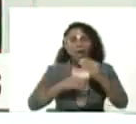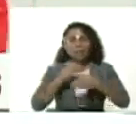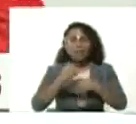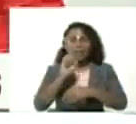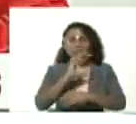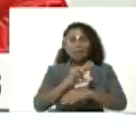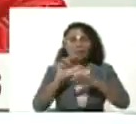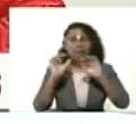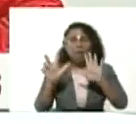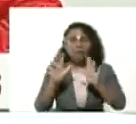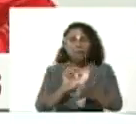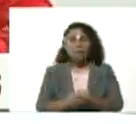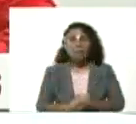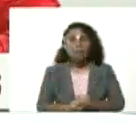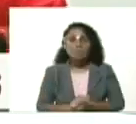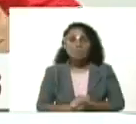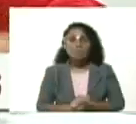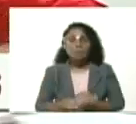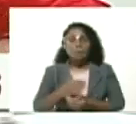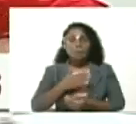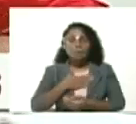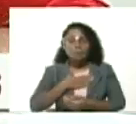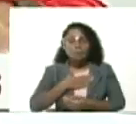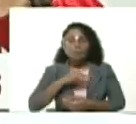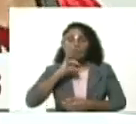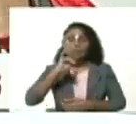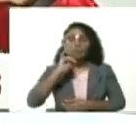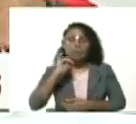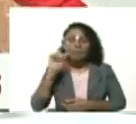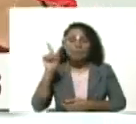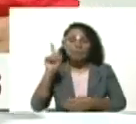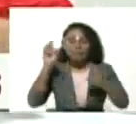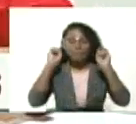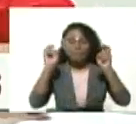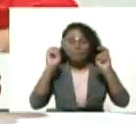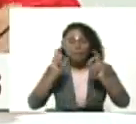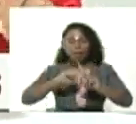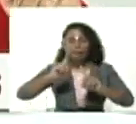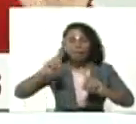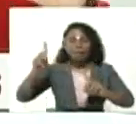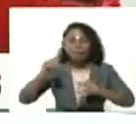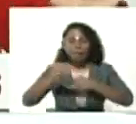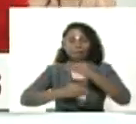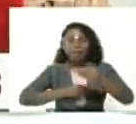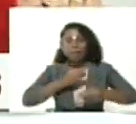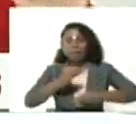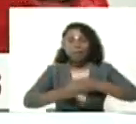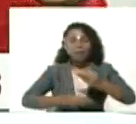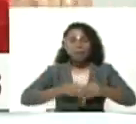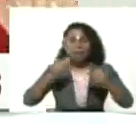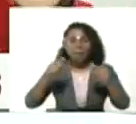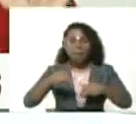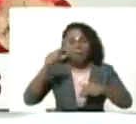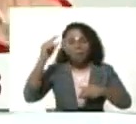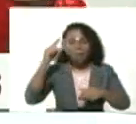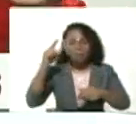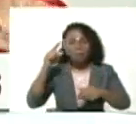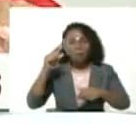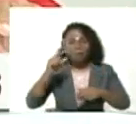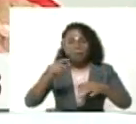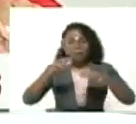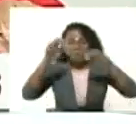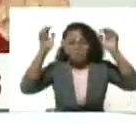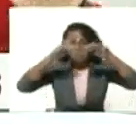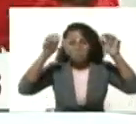38, y mi comandante le informo que esta onda, imagínese la energía que lleva, que hoy en día es la tormenta